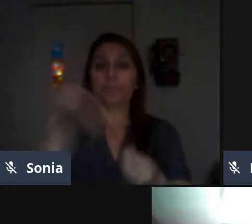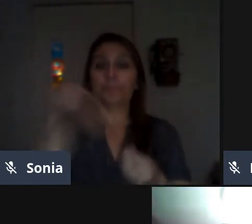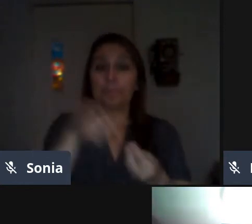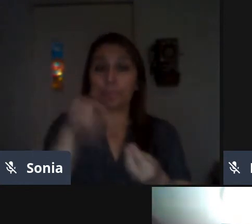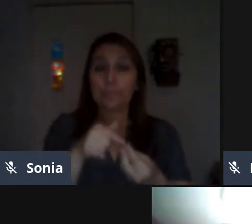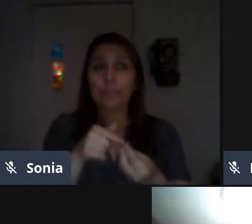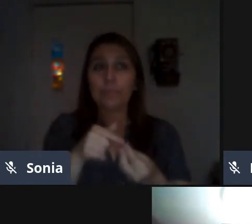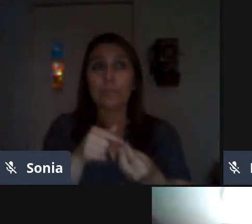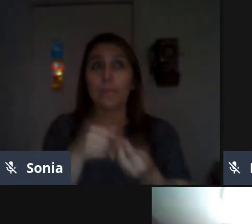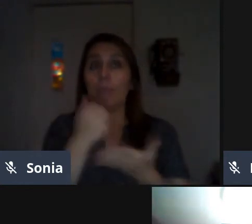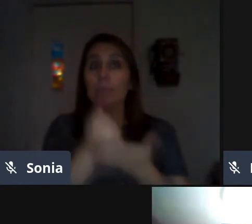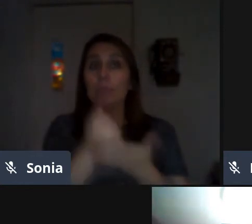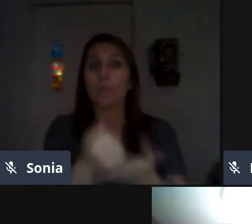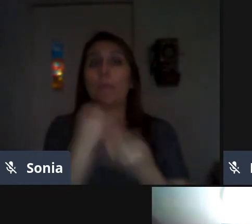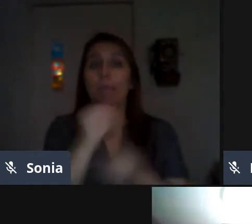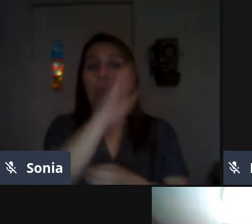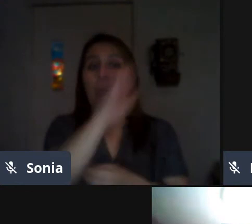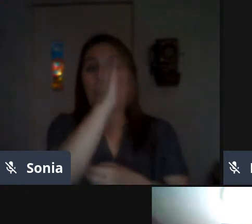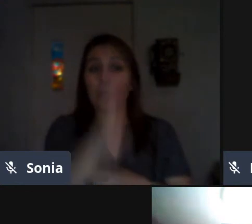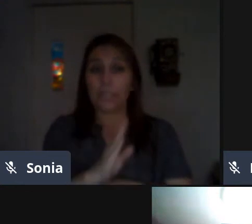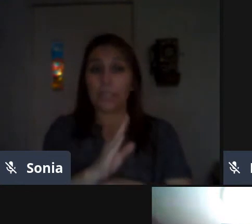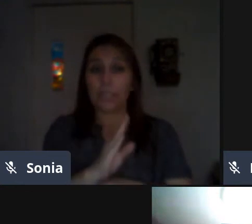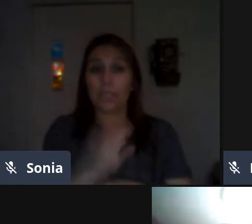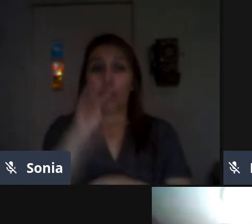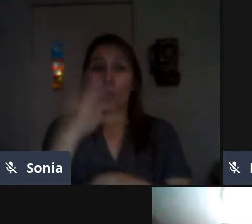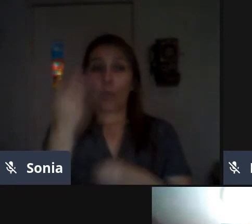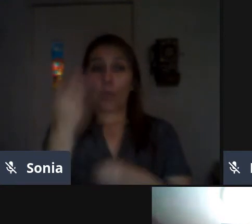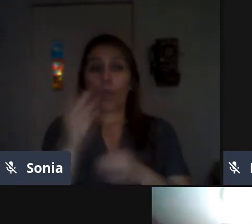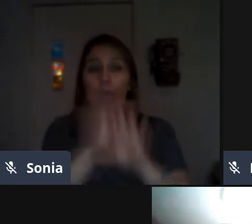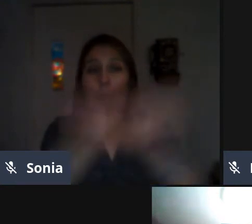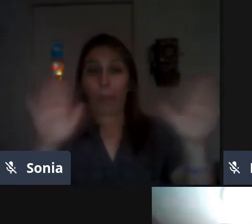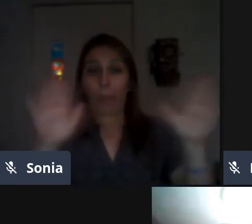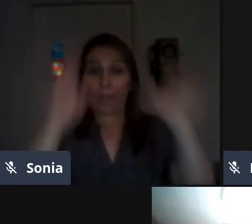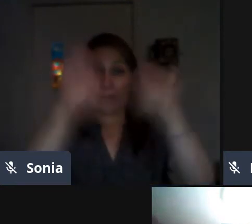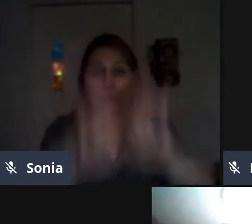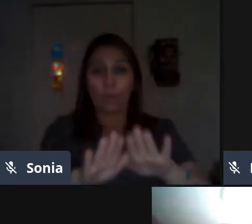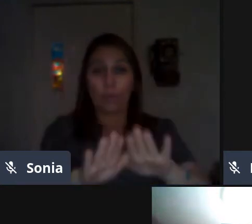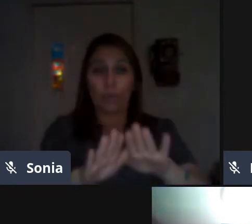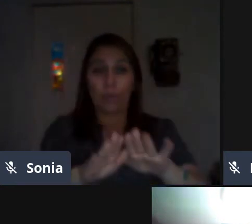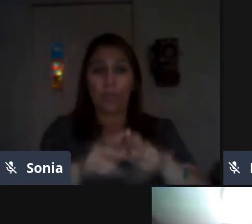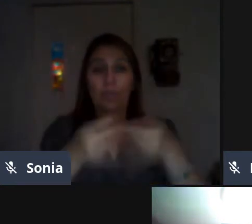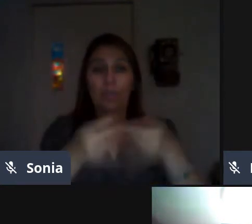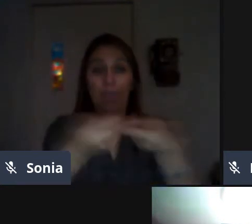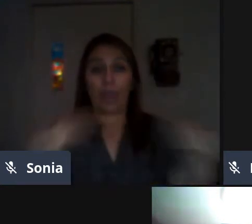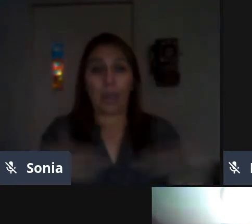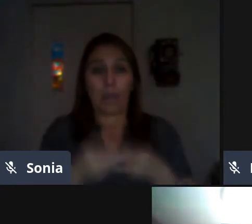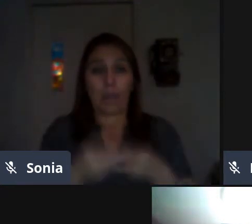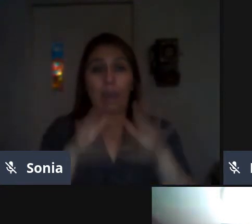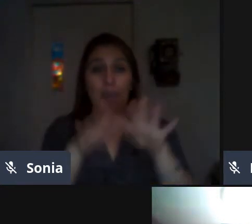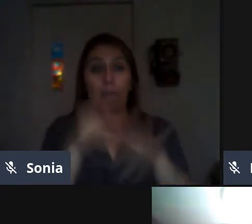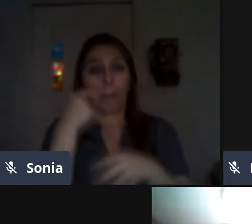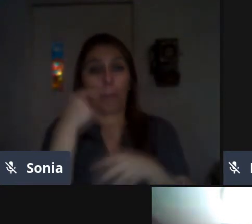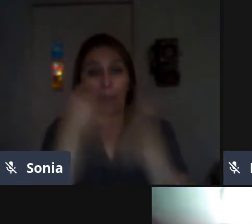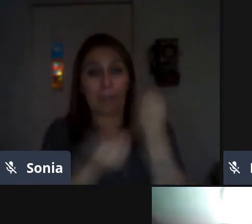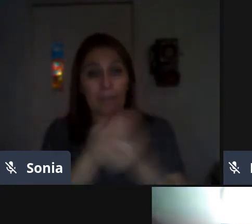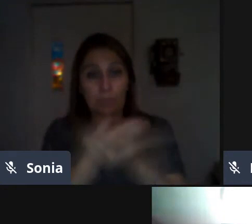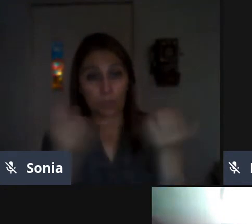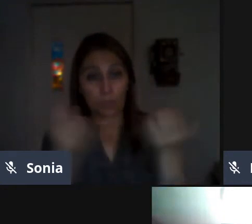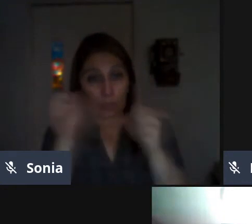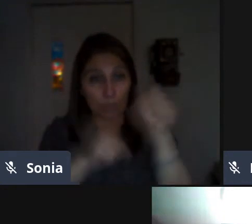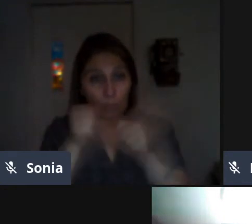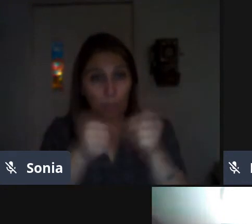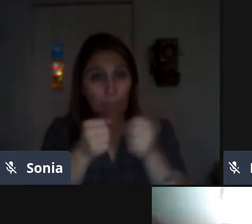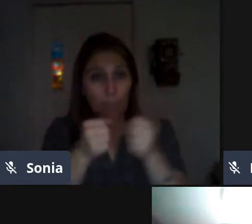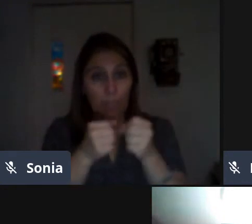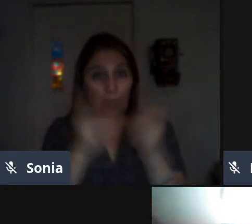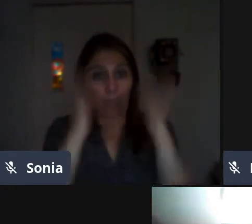permitió precisamente que en brasil se rompiera la cuarta pared en el escenario teatral y se empezarán